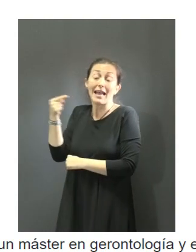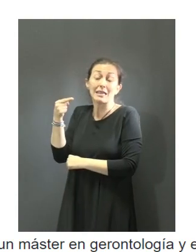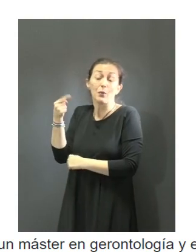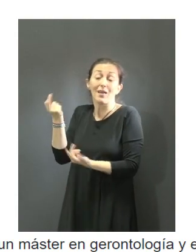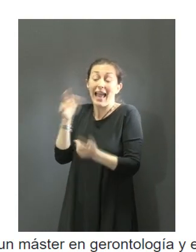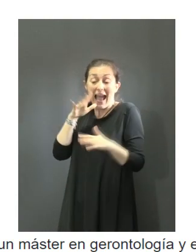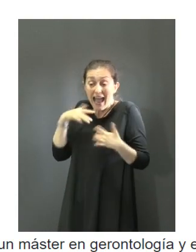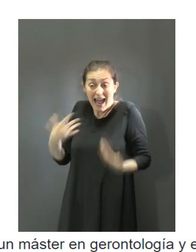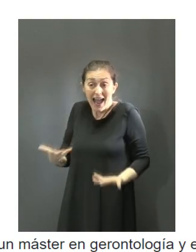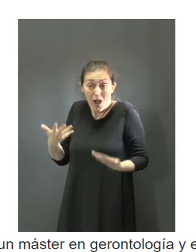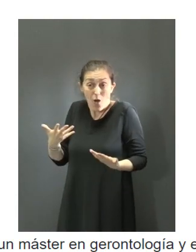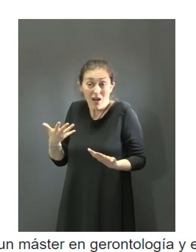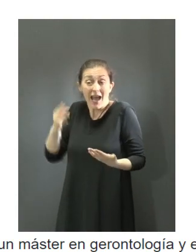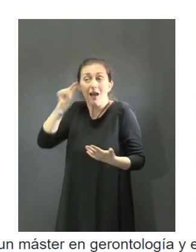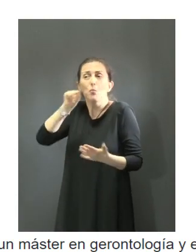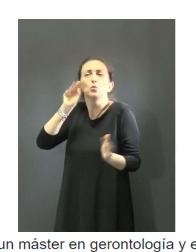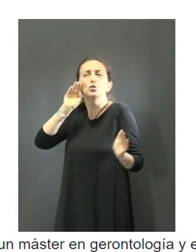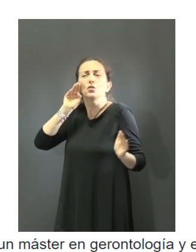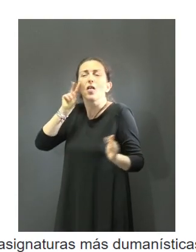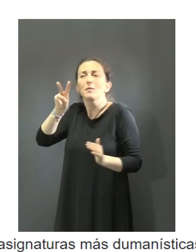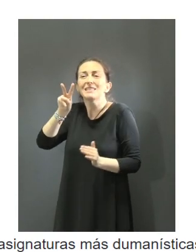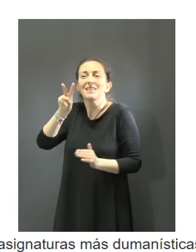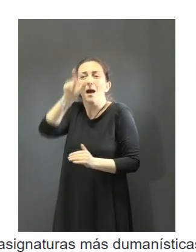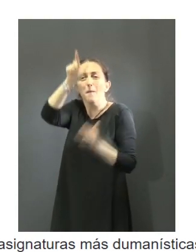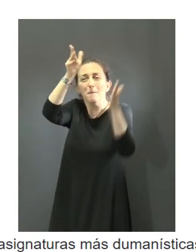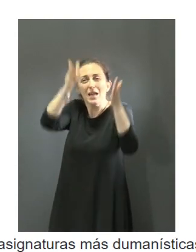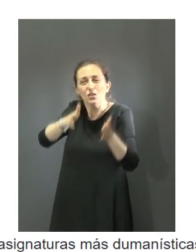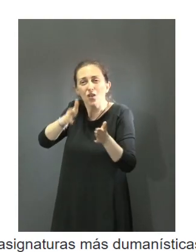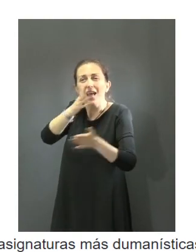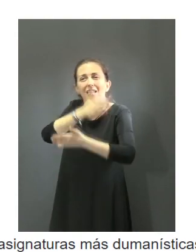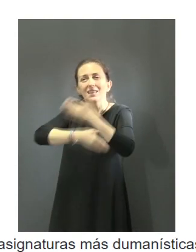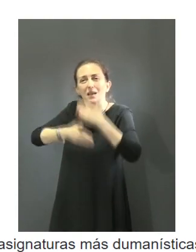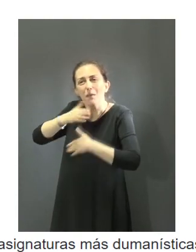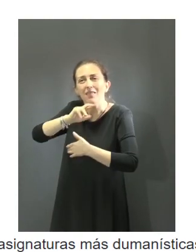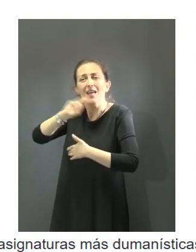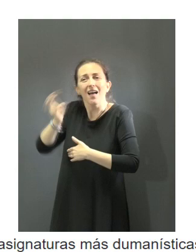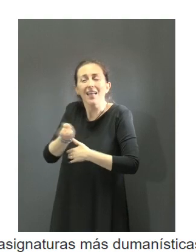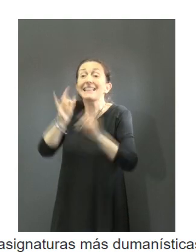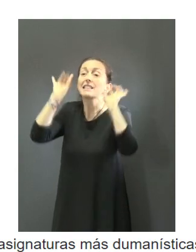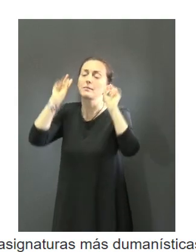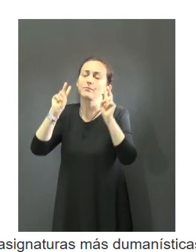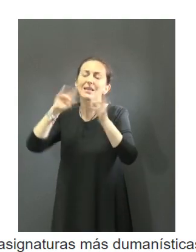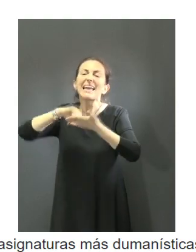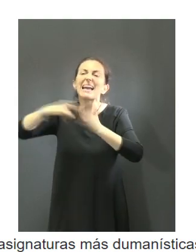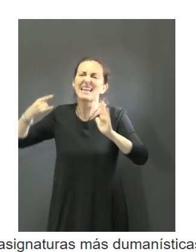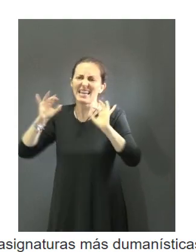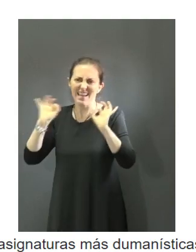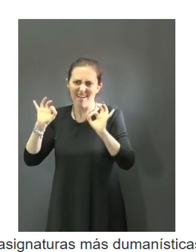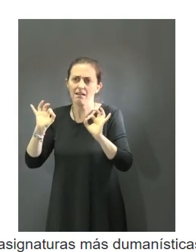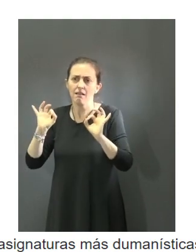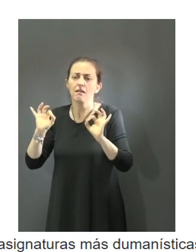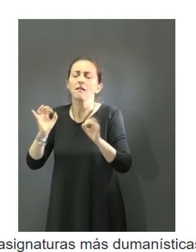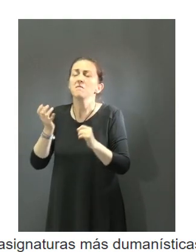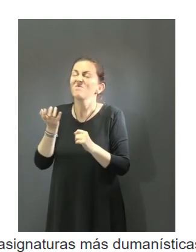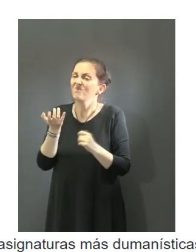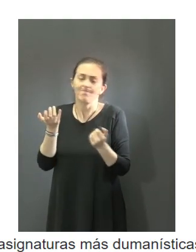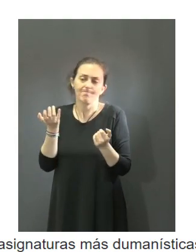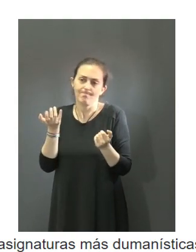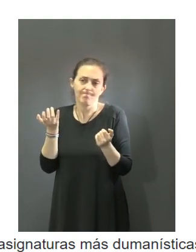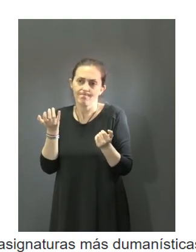mucho enfoque en la persona, por lo menos a nivel de la ingeniería estoy hablando, ¿no? Es más la eficiencia, vamos a mejorar la eficiencia y